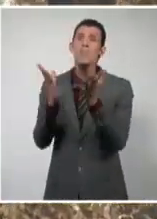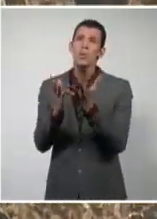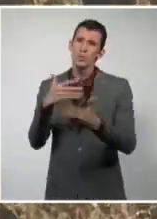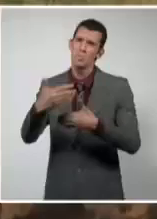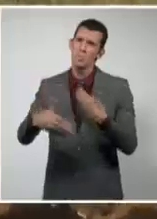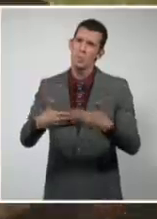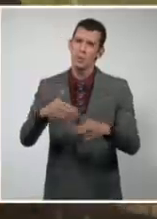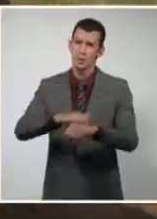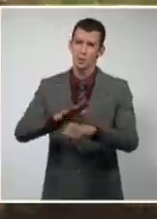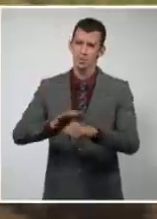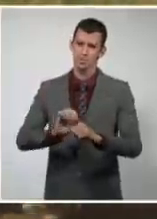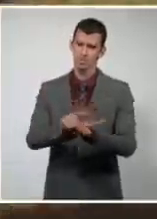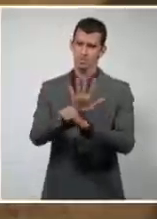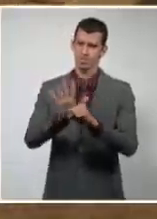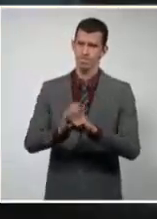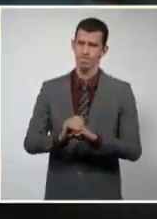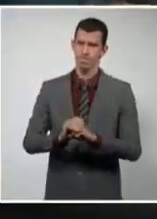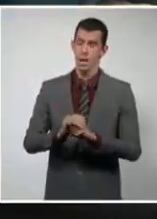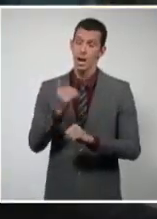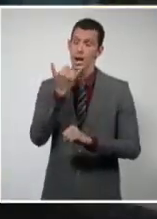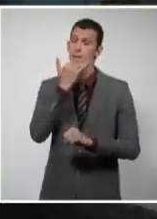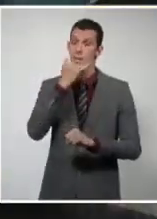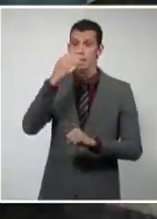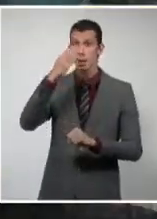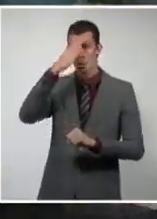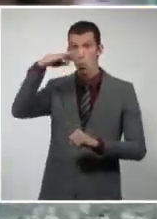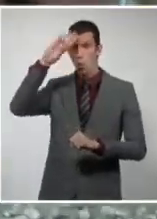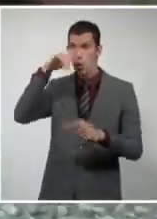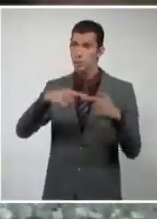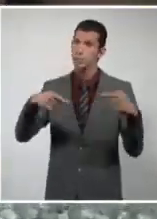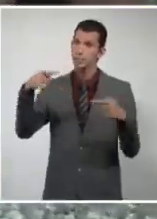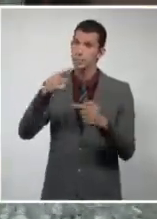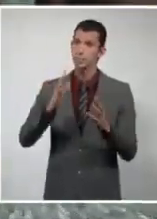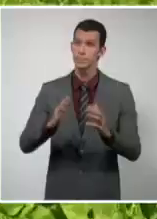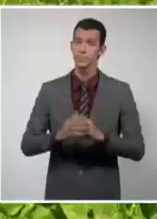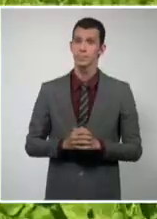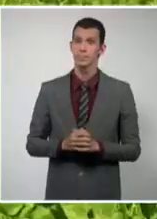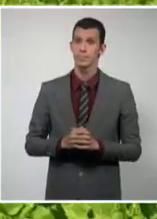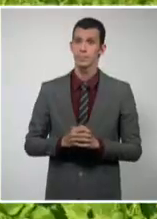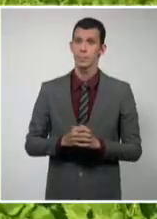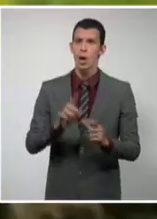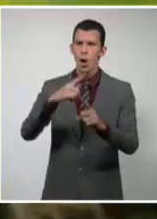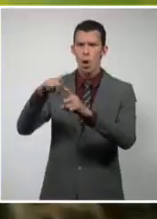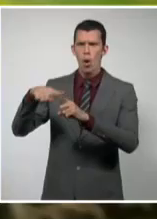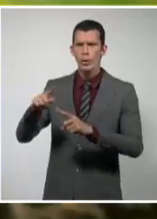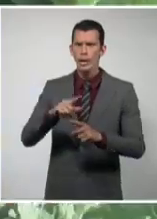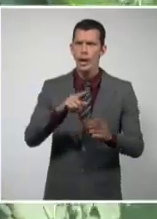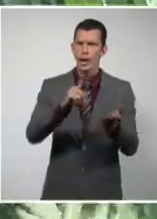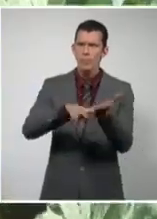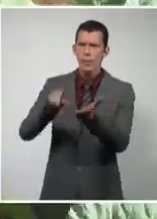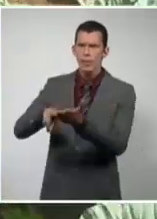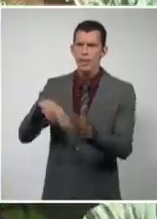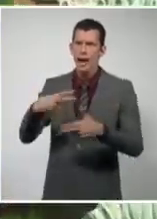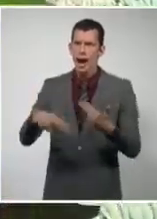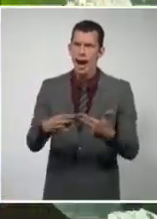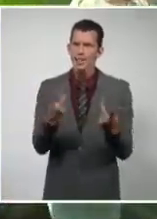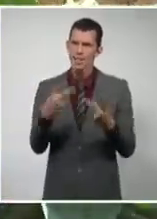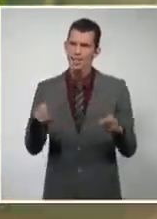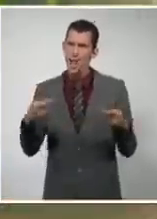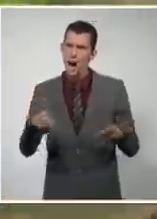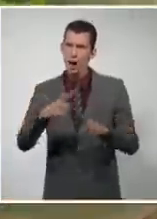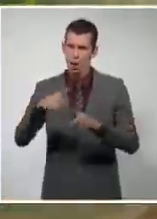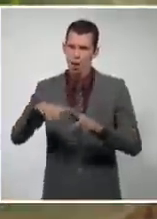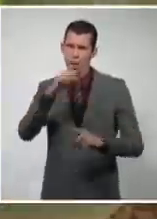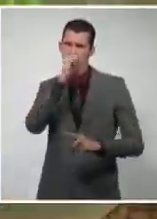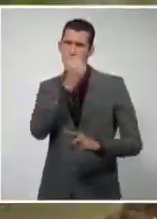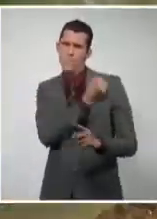los insuficientes aportes de la agricultura, sobre todo en la producción de carnes como la de cerdo, granos y viandas. Ello impacta en la industria, que ante